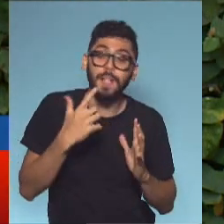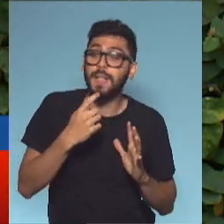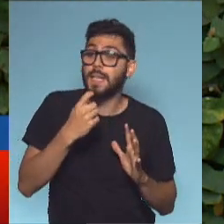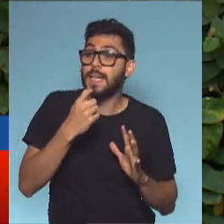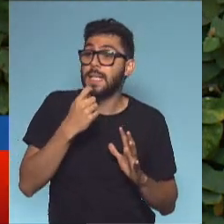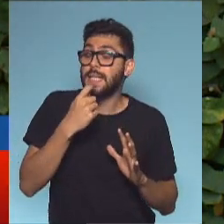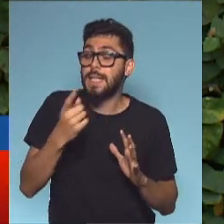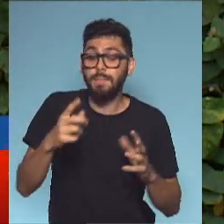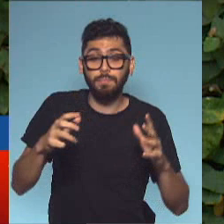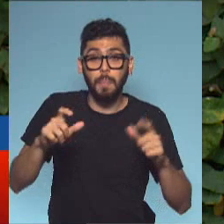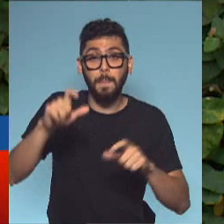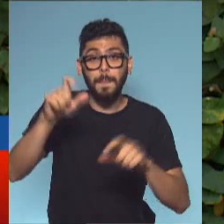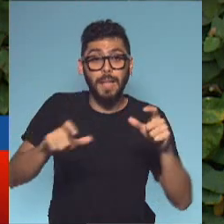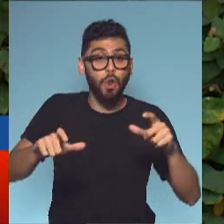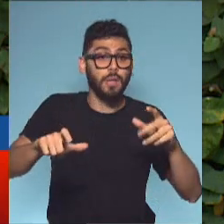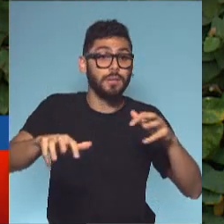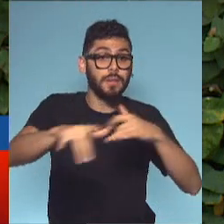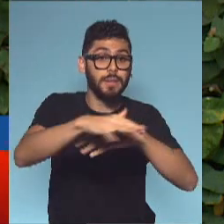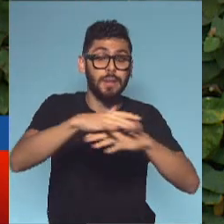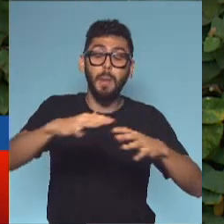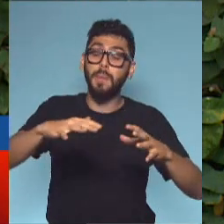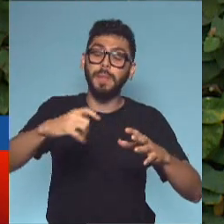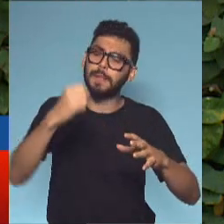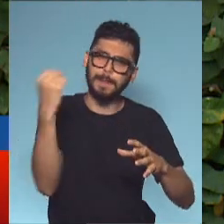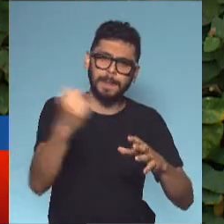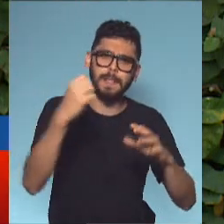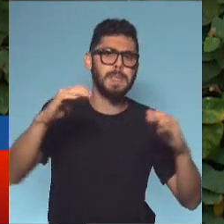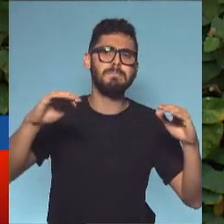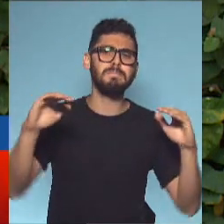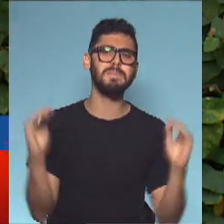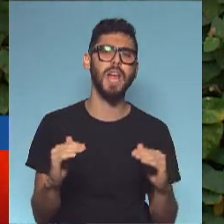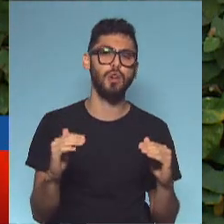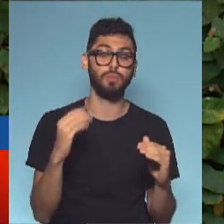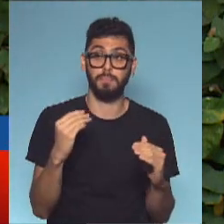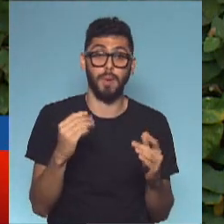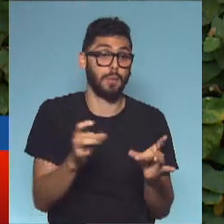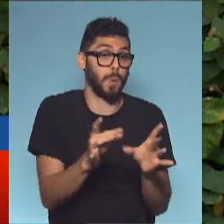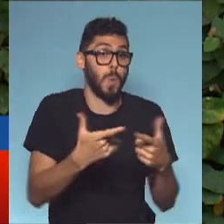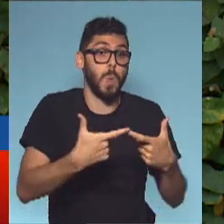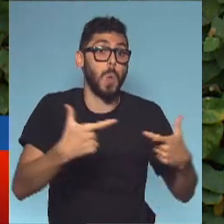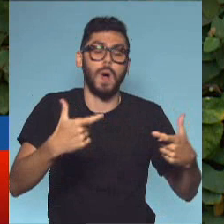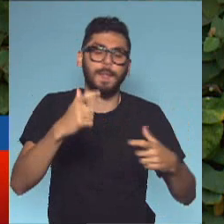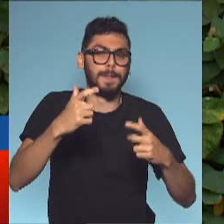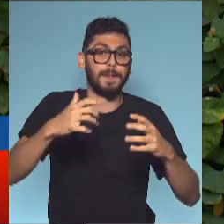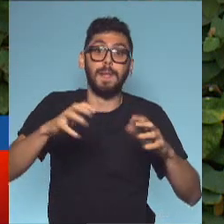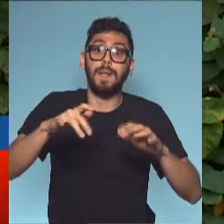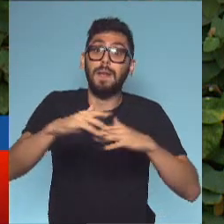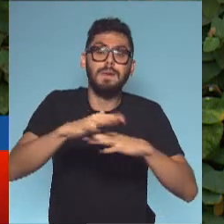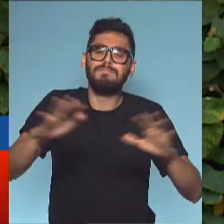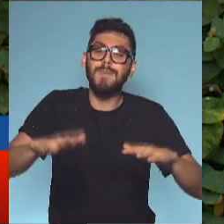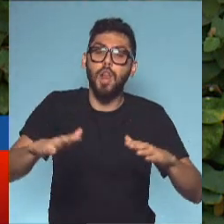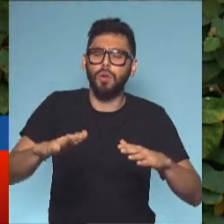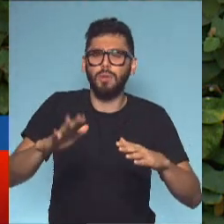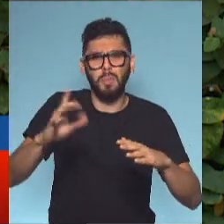la circulación, como se está planteando, de personas para poder enfrentar la situación de aumento de niveles de contagio, no se comience por